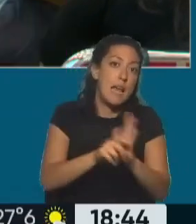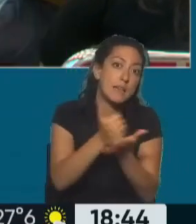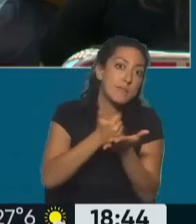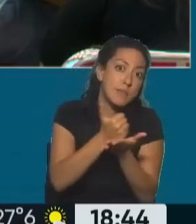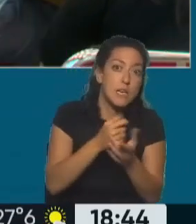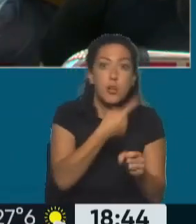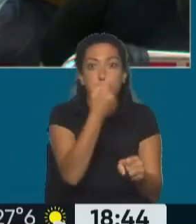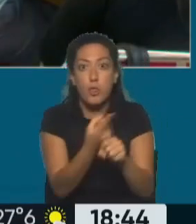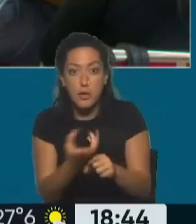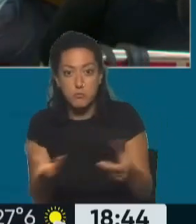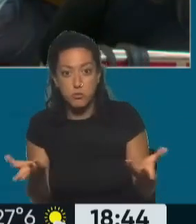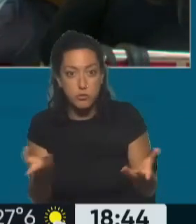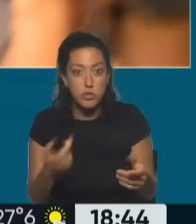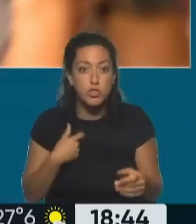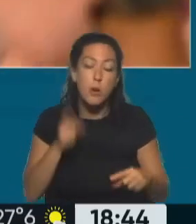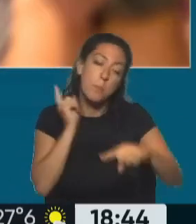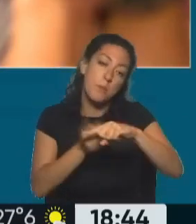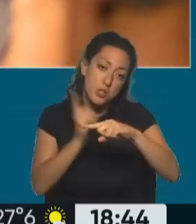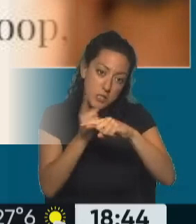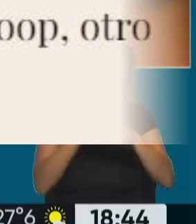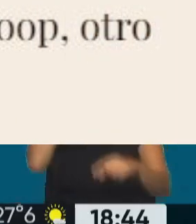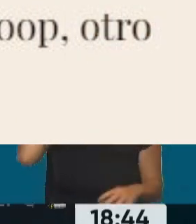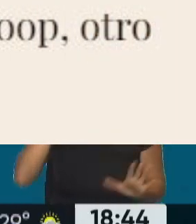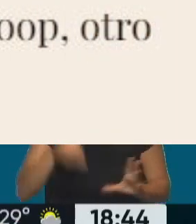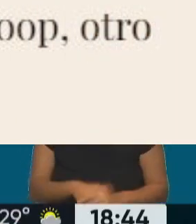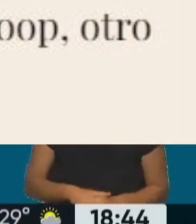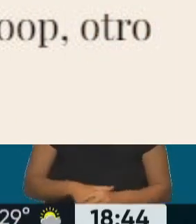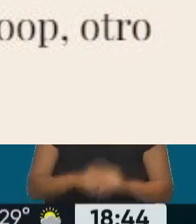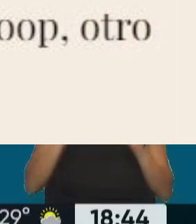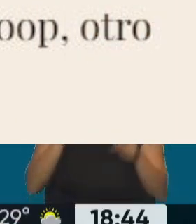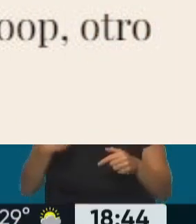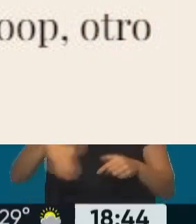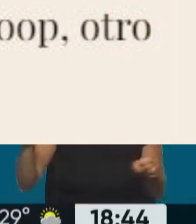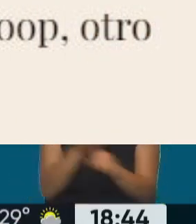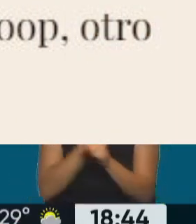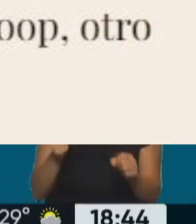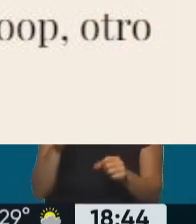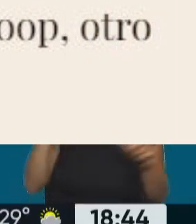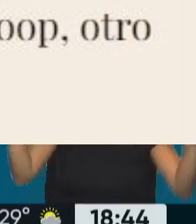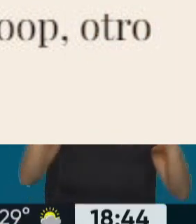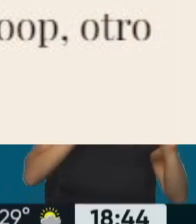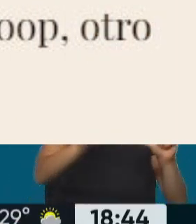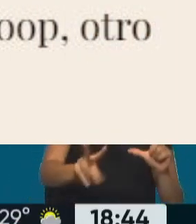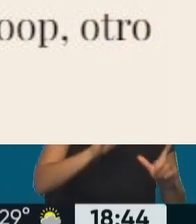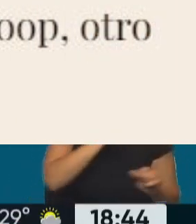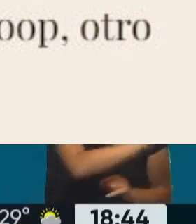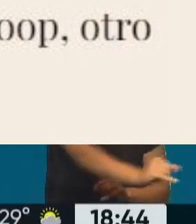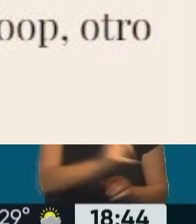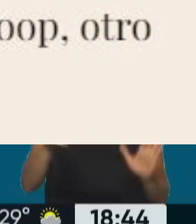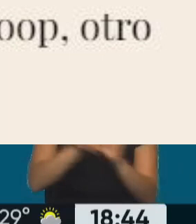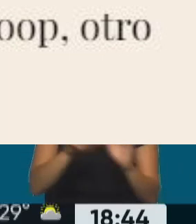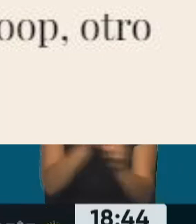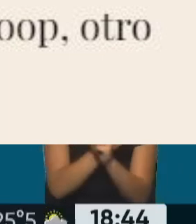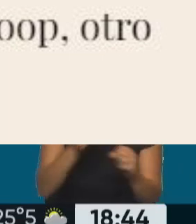modalidades: comprando con tarjeta de débito o crédito Cabal Credicop, incluye compras no presenciales y pagos QR con Modo u